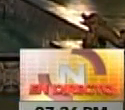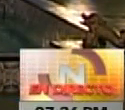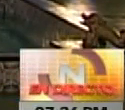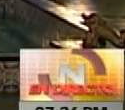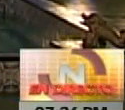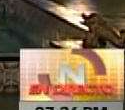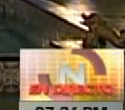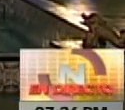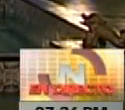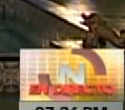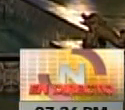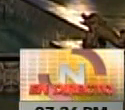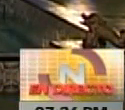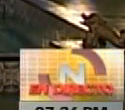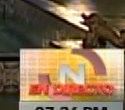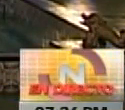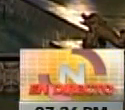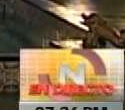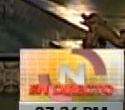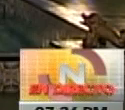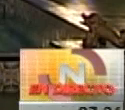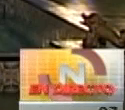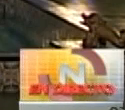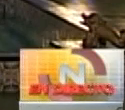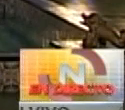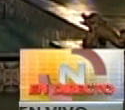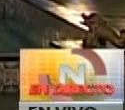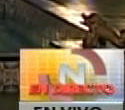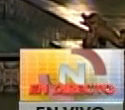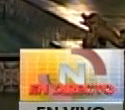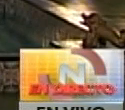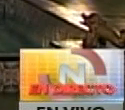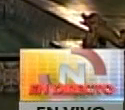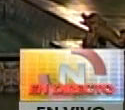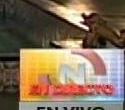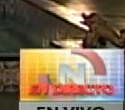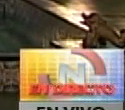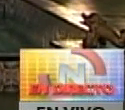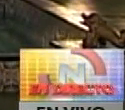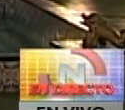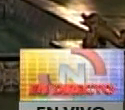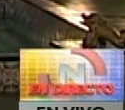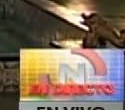todos. Bien, escuchamos entonces las palabras del presidente Nicolás Maduro a propósito de lo que ha sido